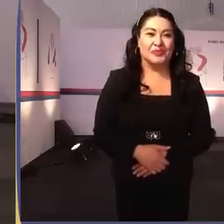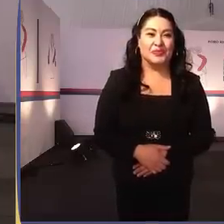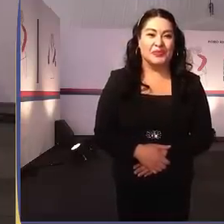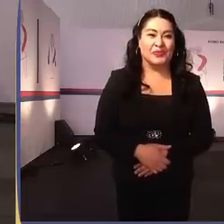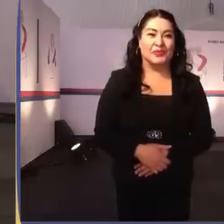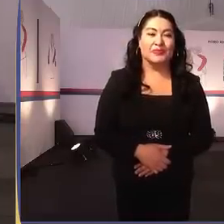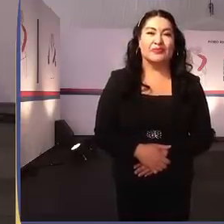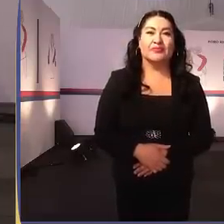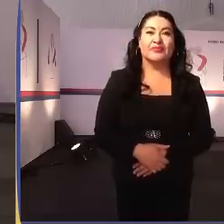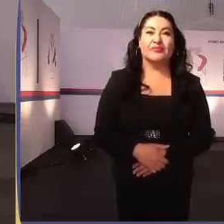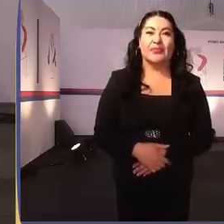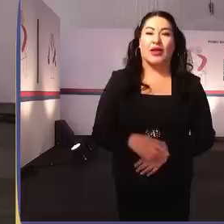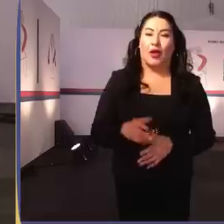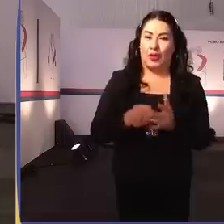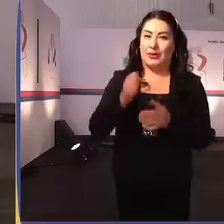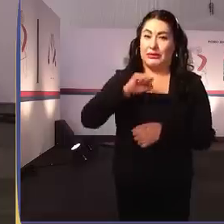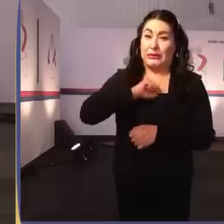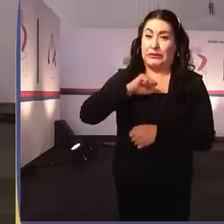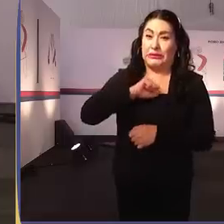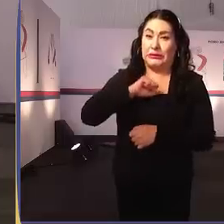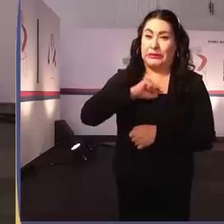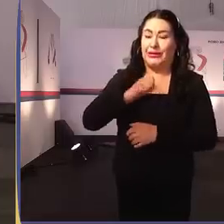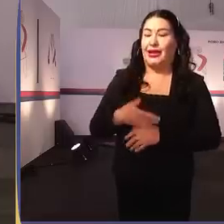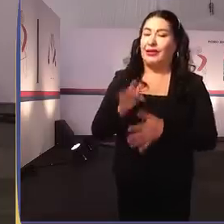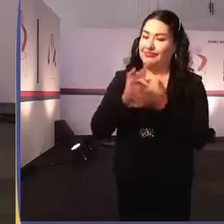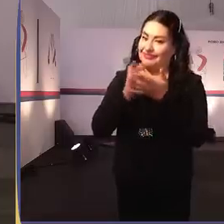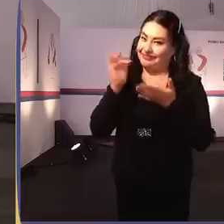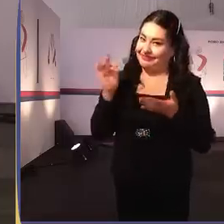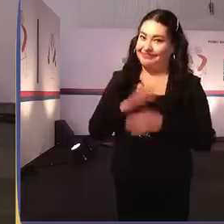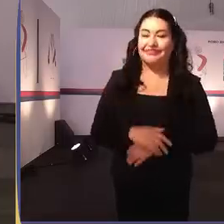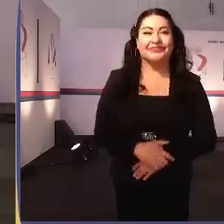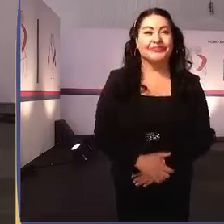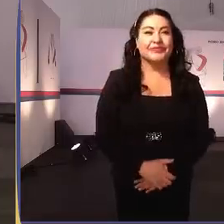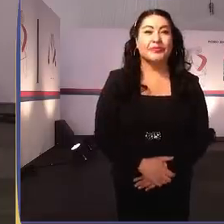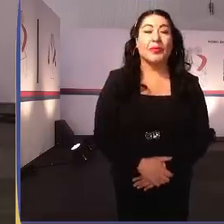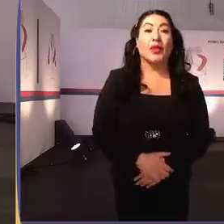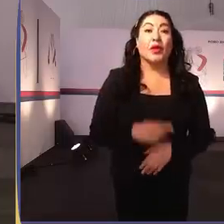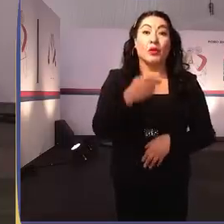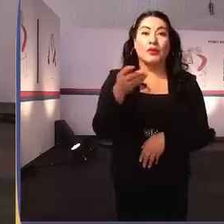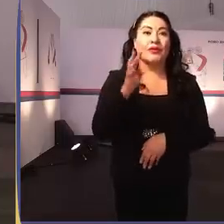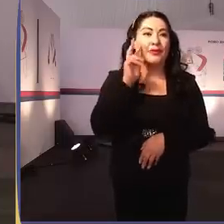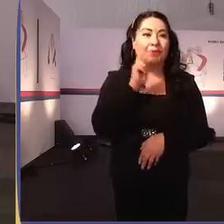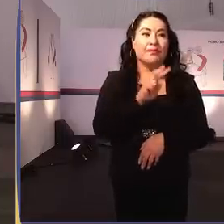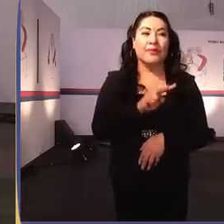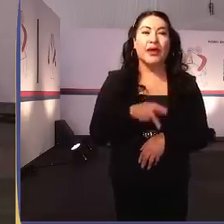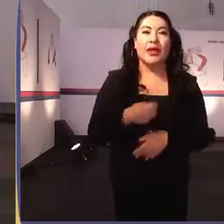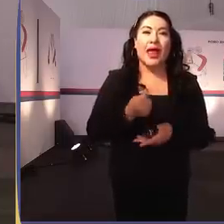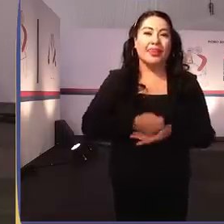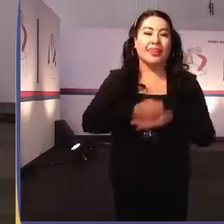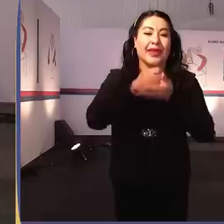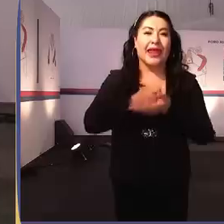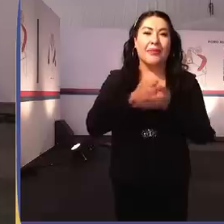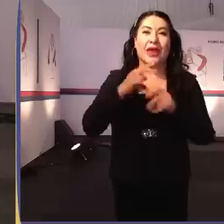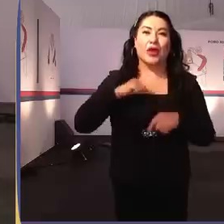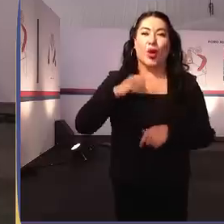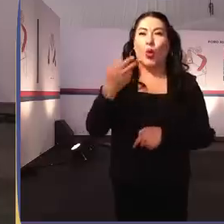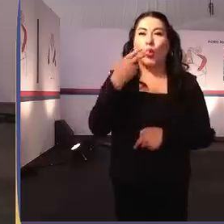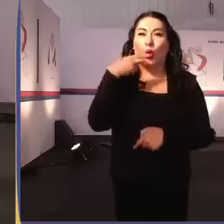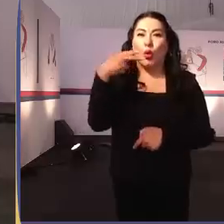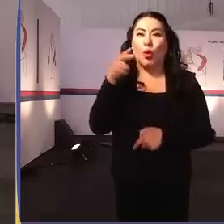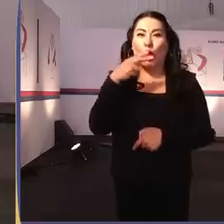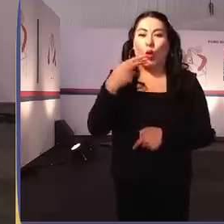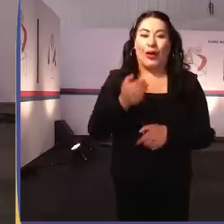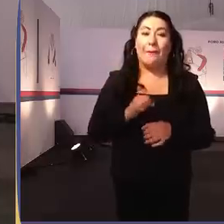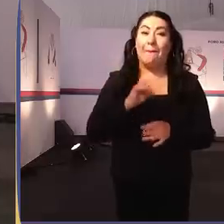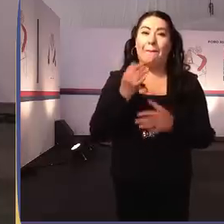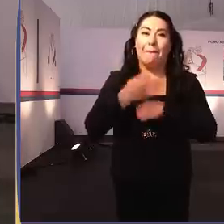Antes de que la tos vuelva a atacarme, gracias, gracias. Como vieron, el método terapéutico de fumar un cigarrillo a mitad de un